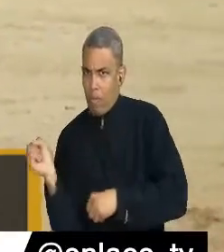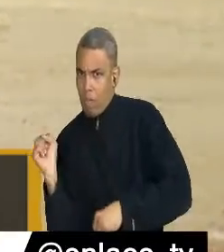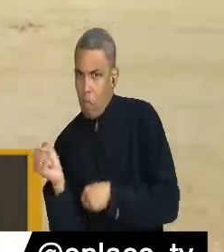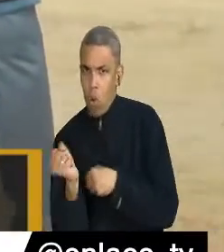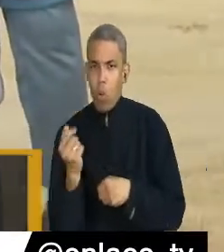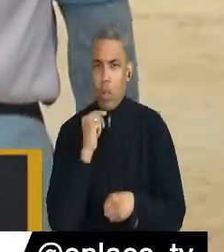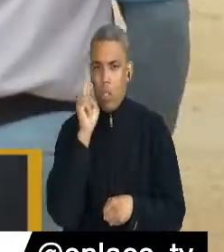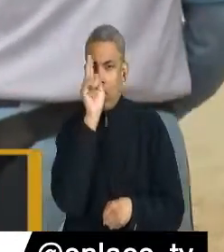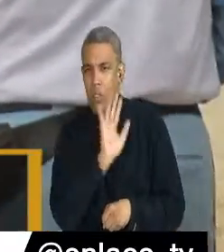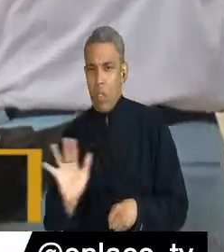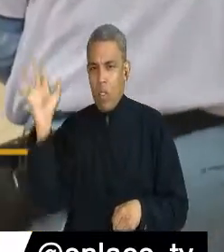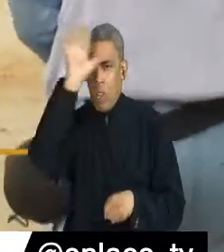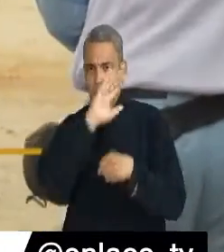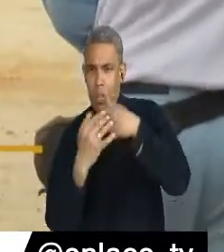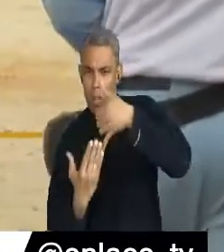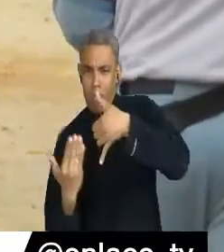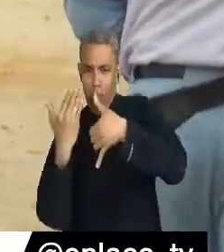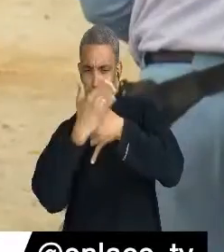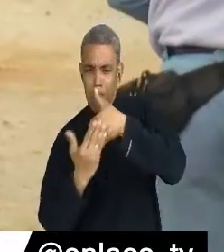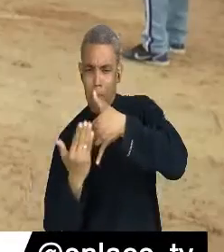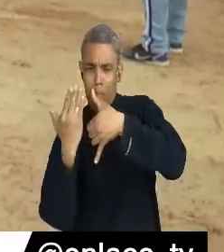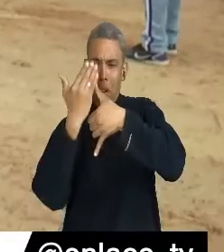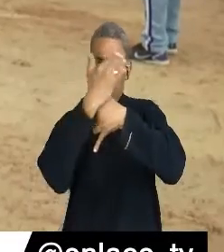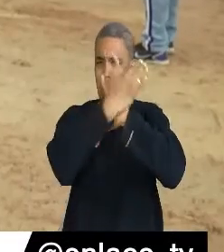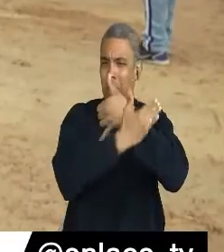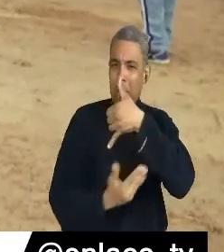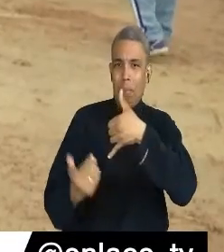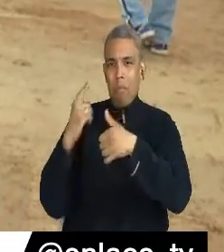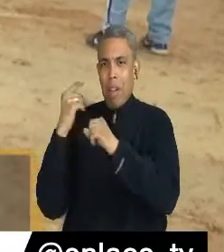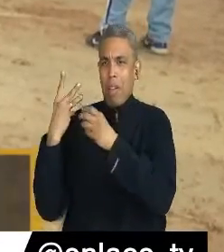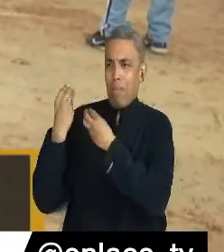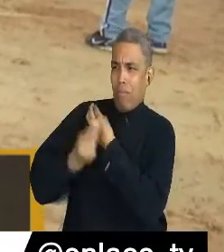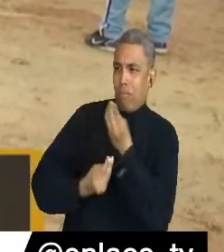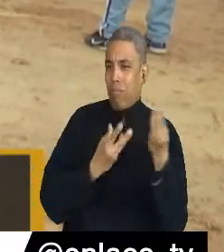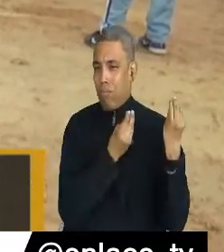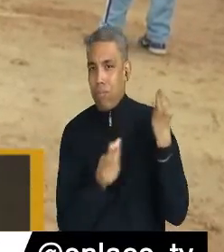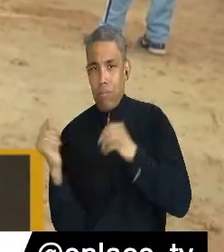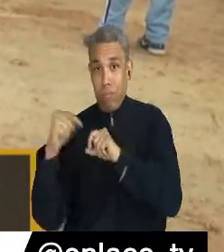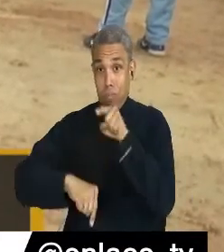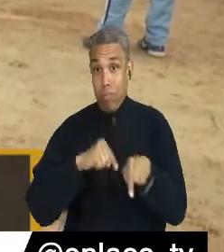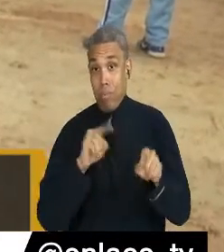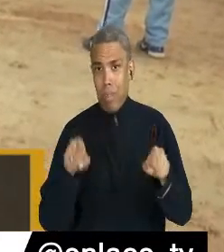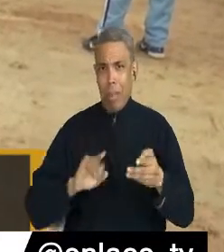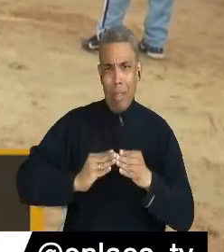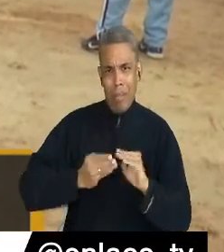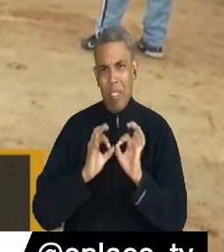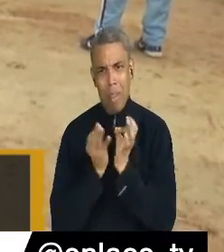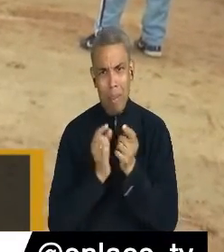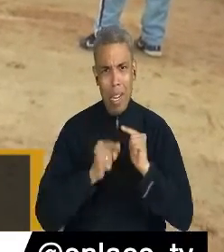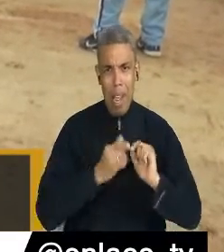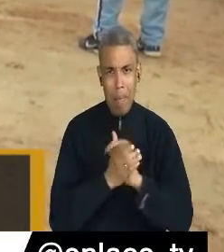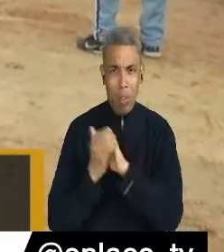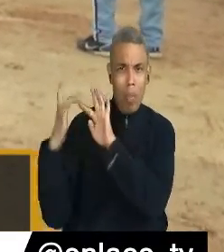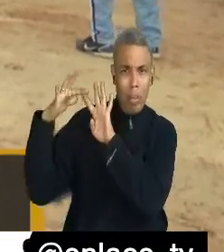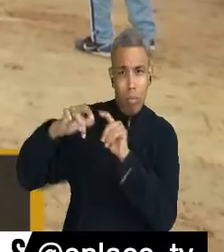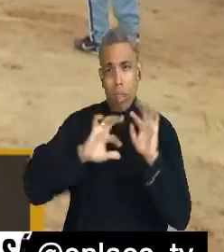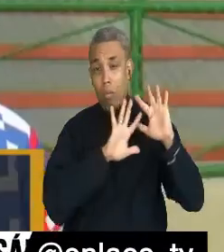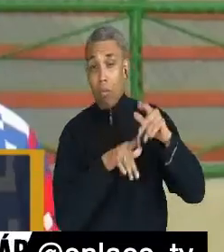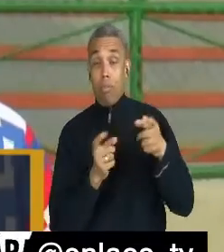software el torneo ha tenido gran acogida por parte de los aficionados y un nivel alto de los equipos que participan en el certamen deportivo